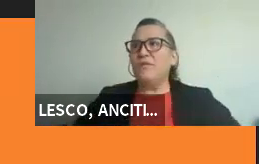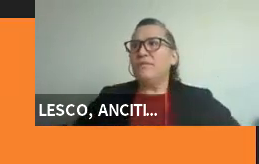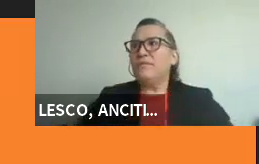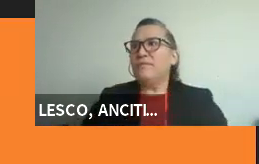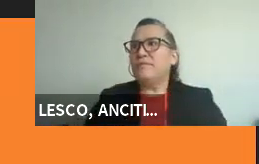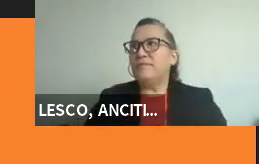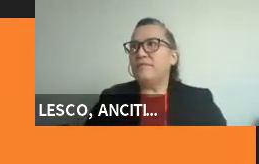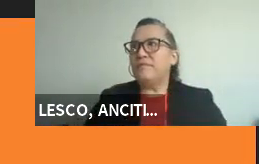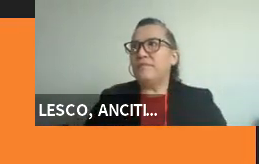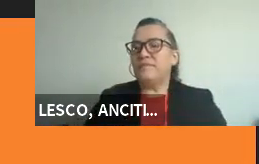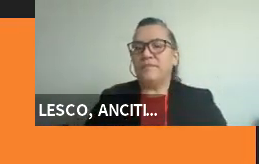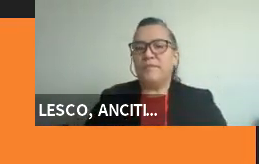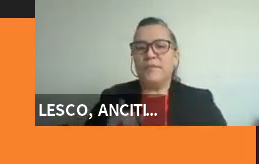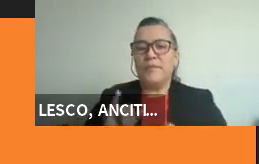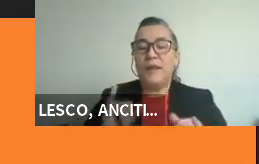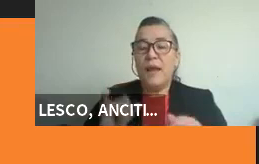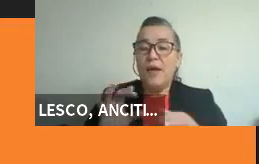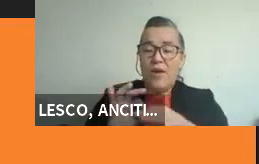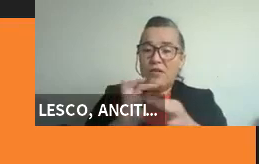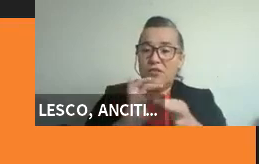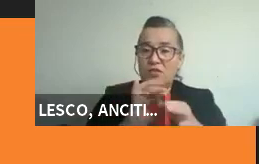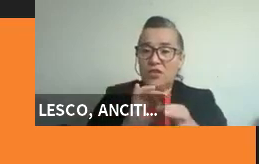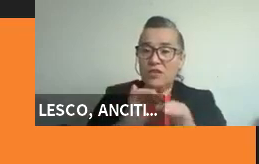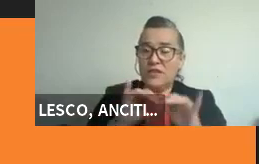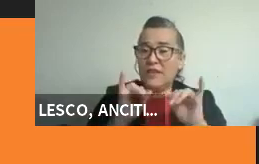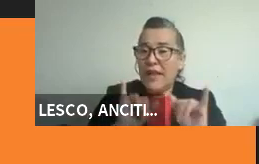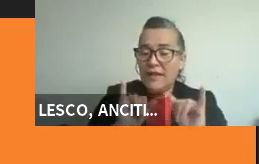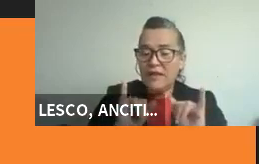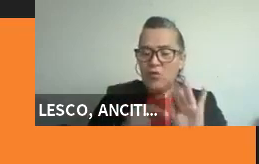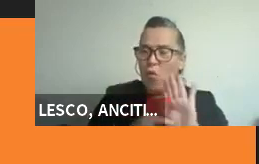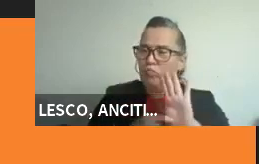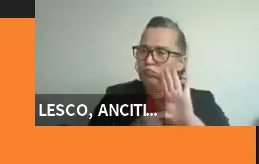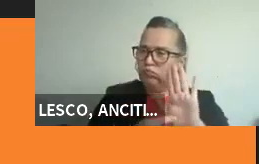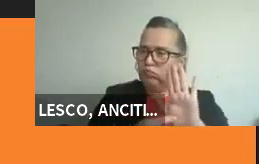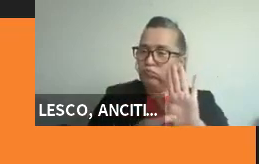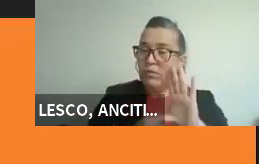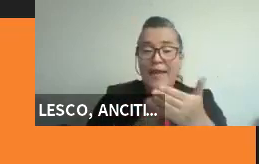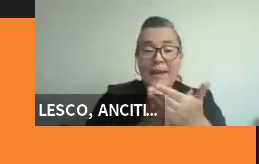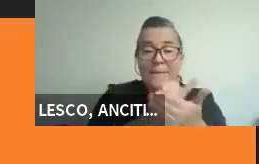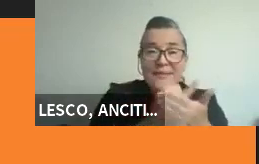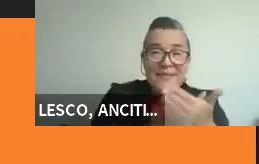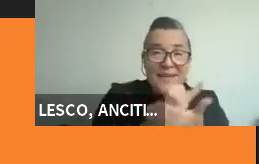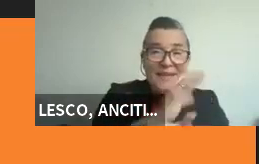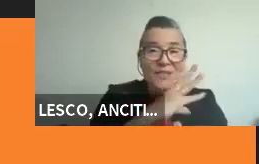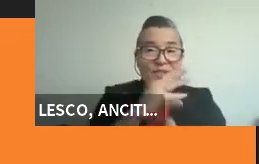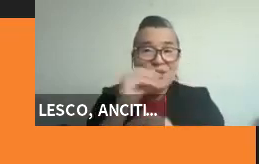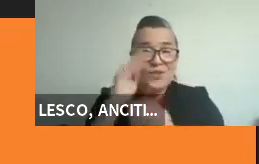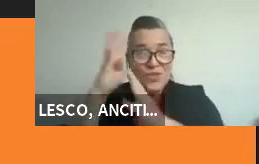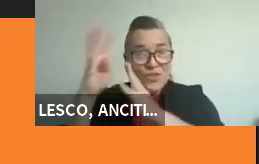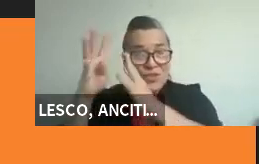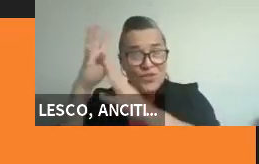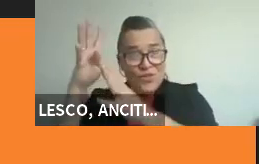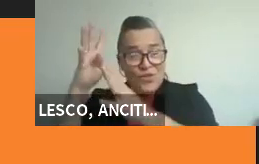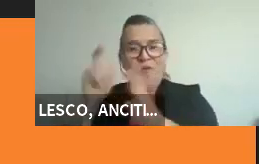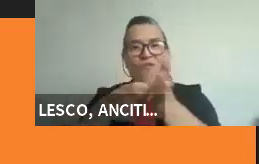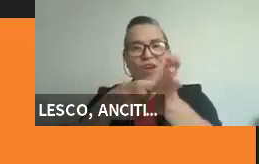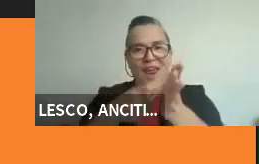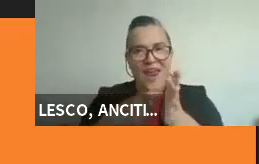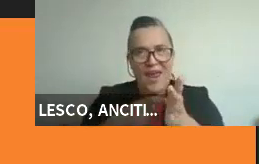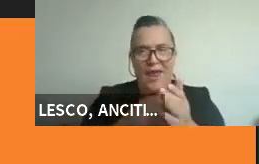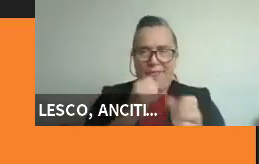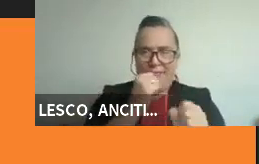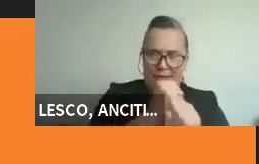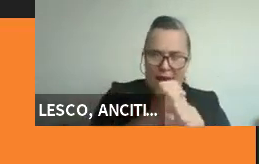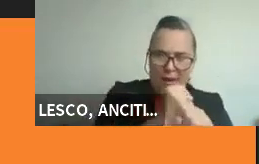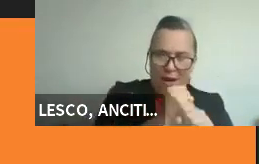relacionado con esto hay que hacer notar que la investigación y la creatividad demandan por supuesto trabajo y dedicación la